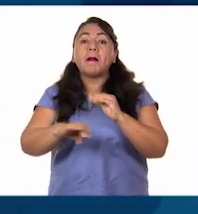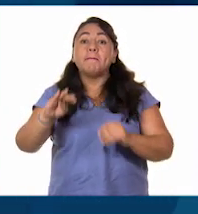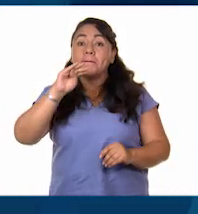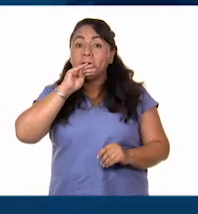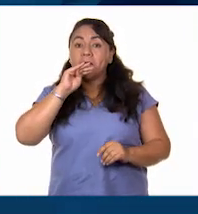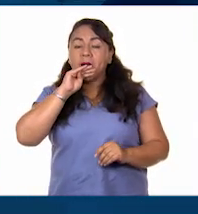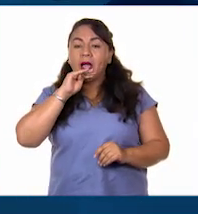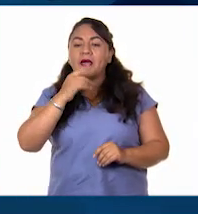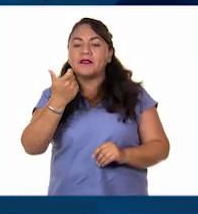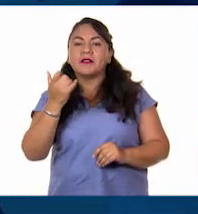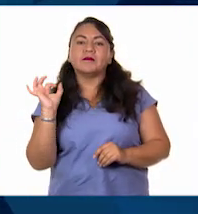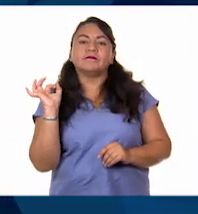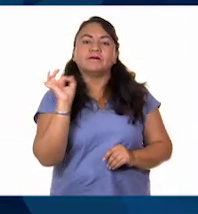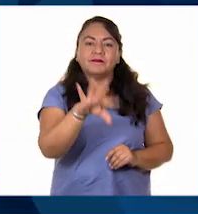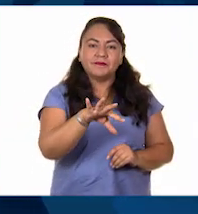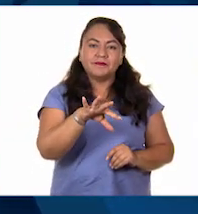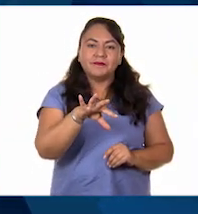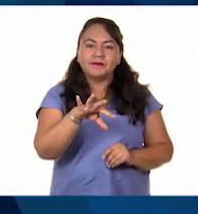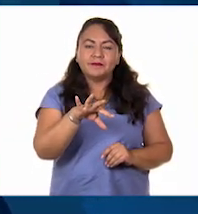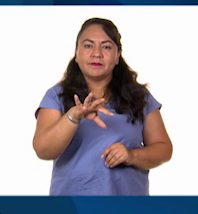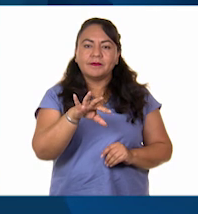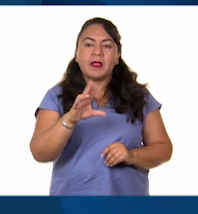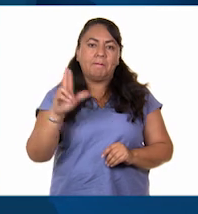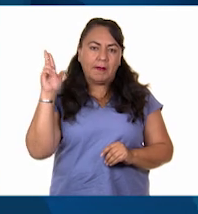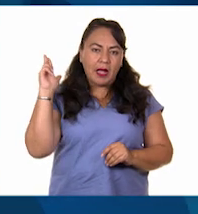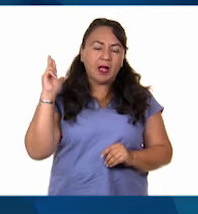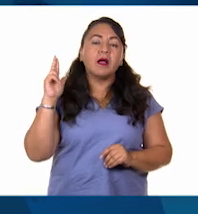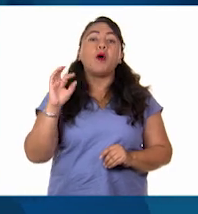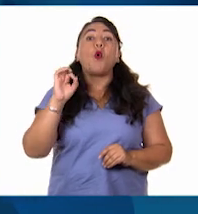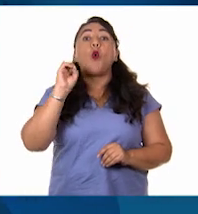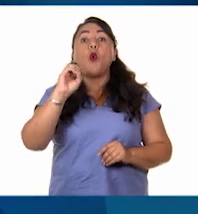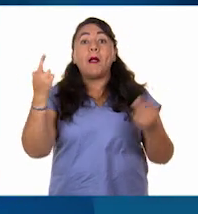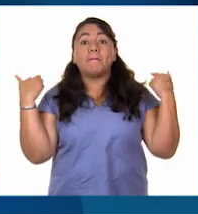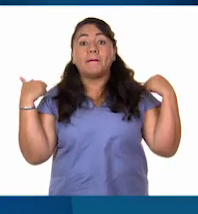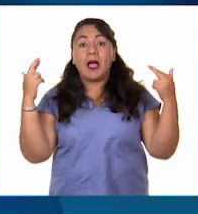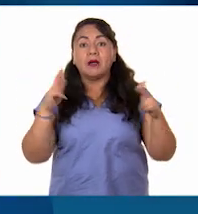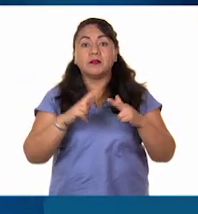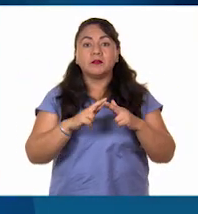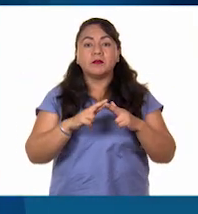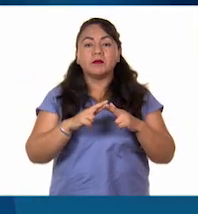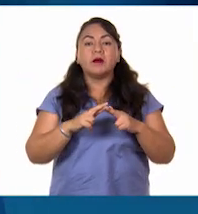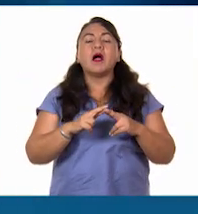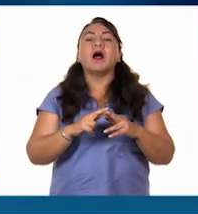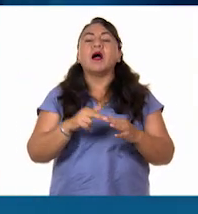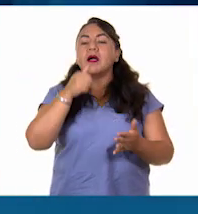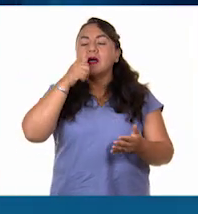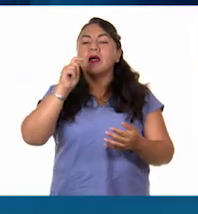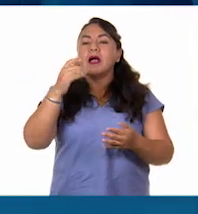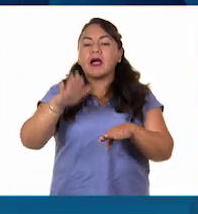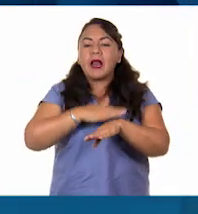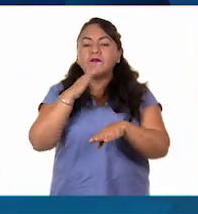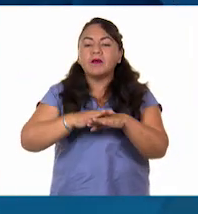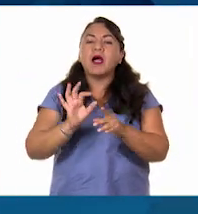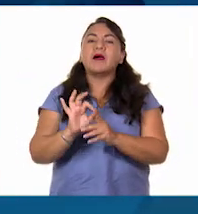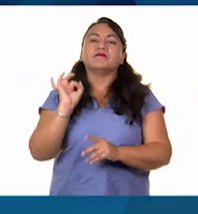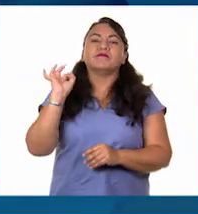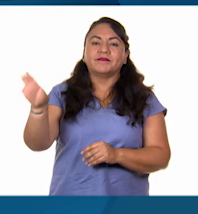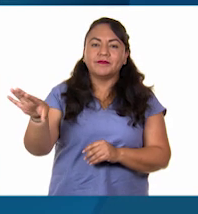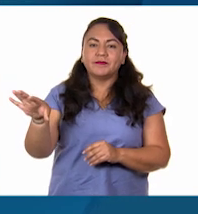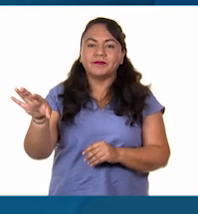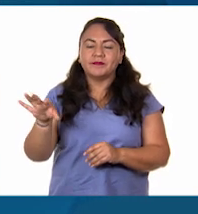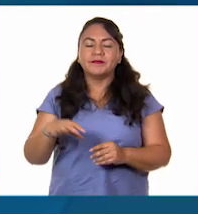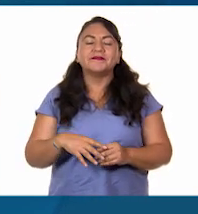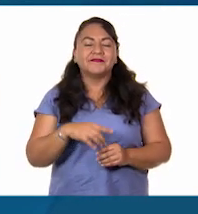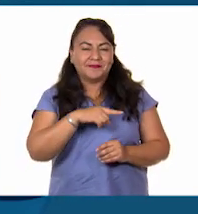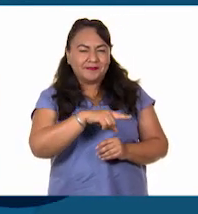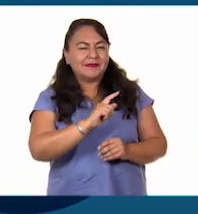dinero el martes, ¿no? O el maestro envió las calificaciones. Algo Uy, qué parecido, miedo. así es,